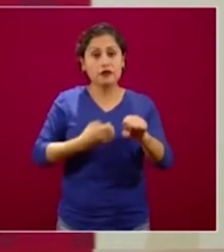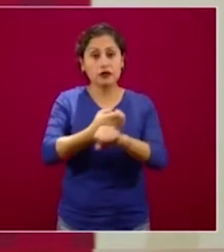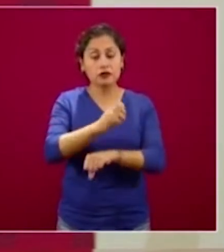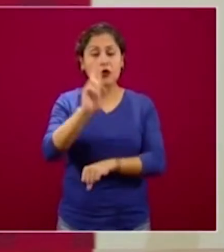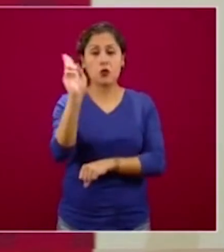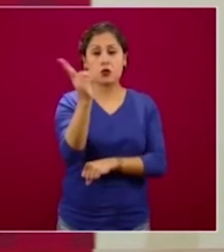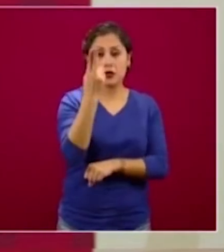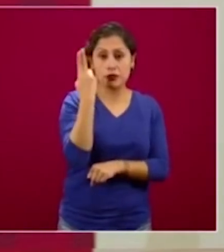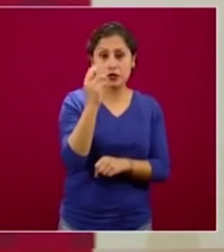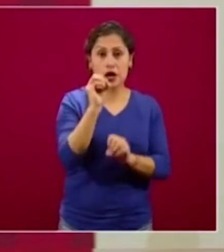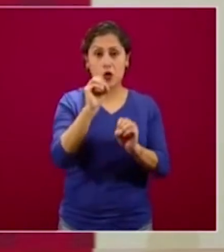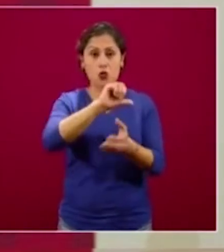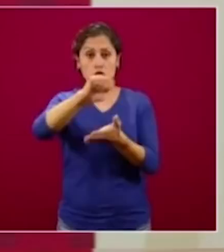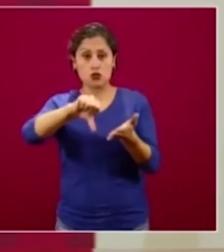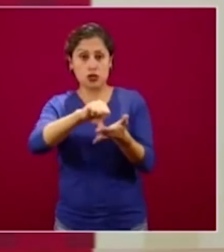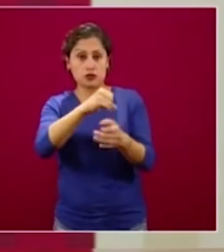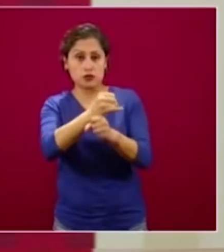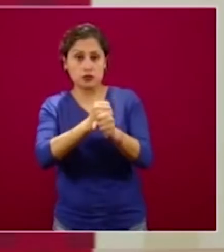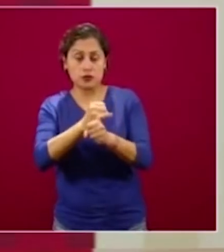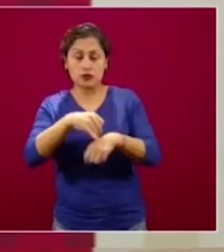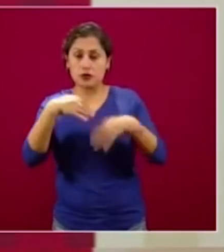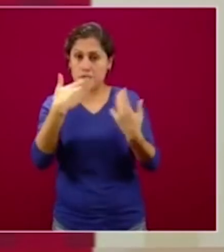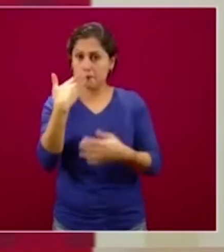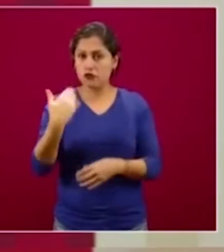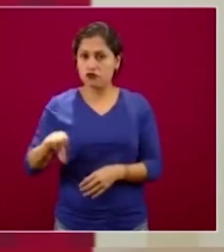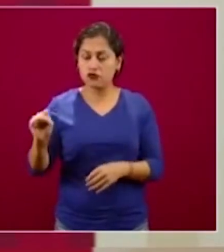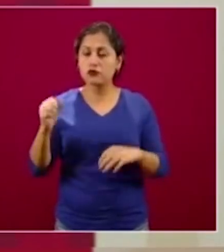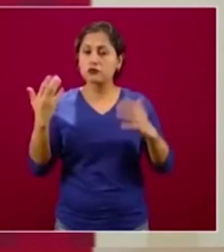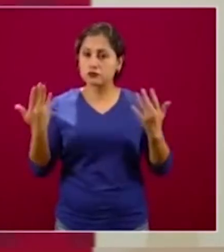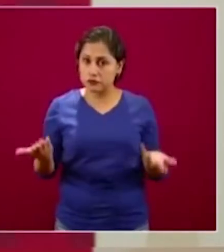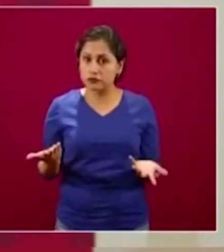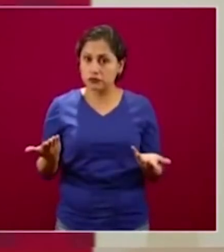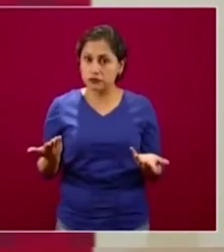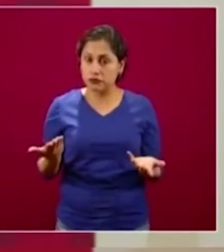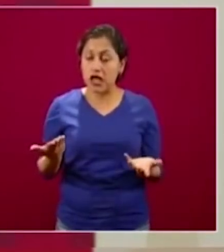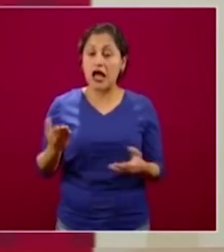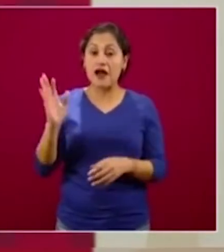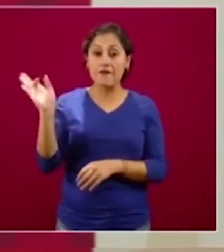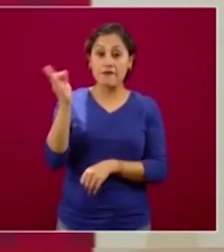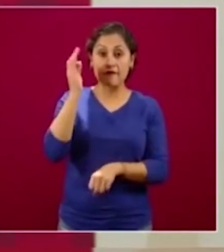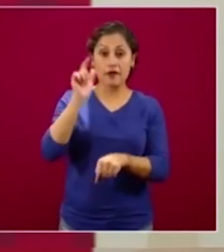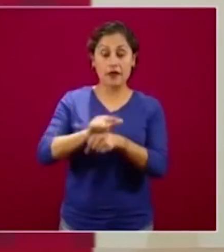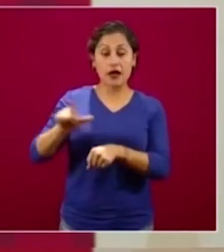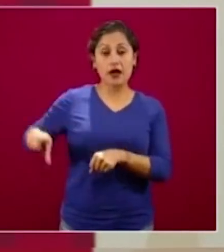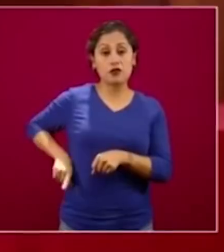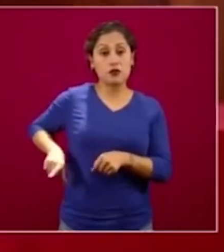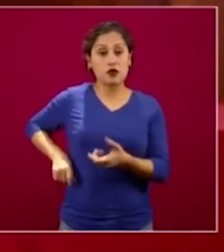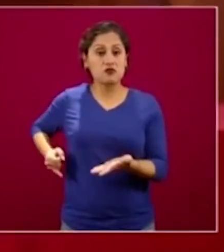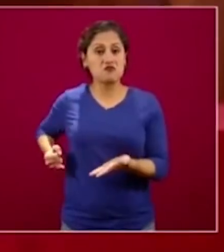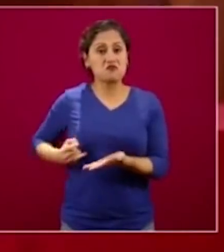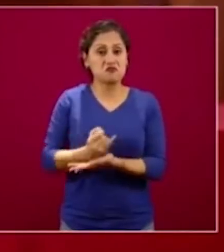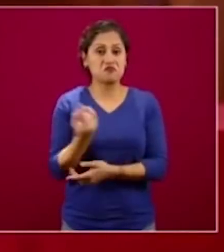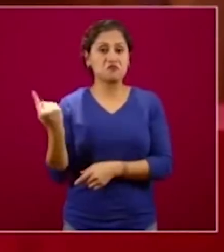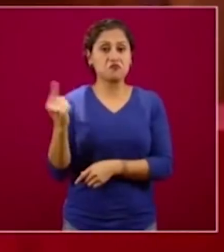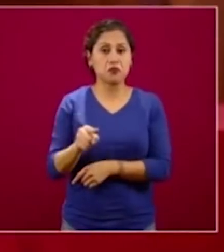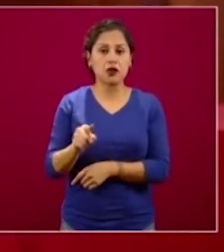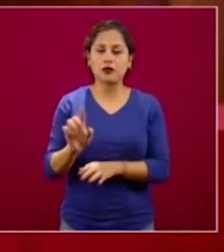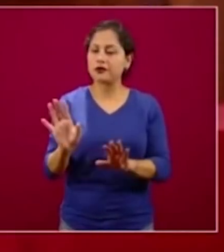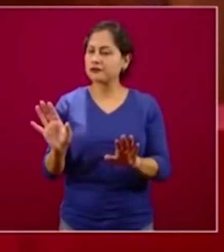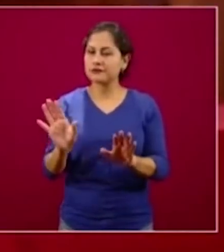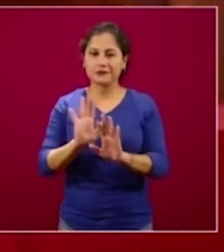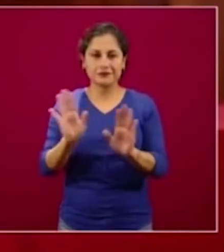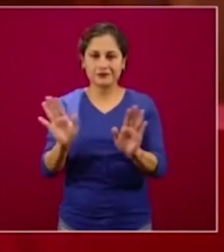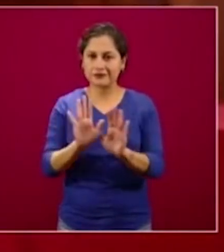investigación muy competentes. Entonces, no todo es una instrucción que sale del gobierno federal. Existen comunidades científicas